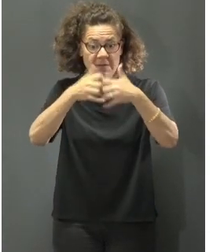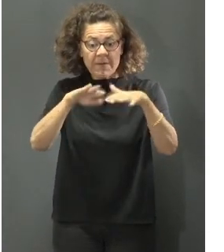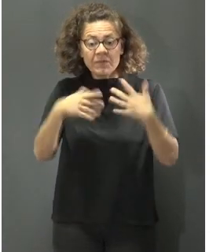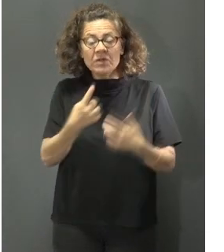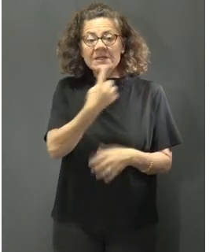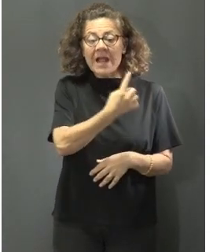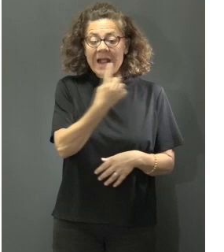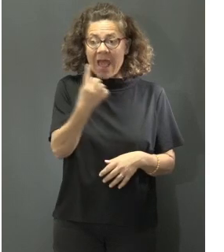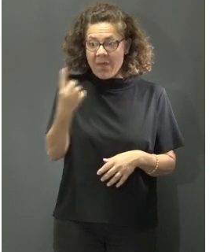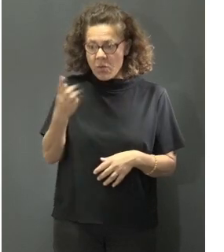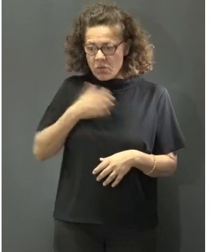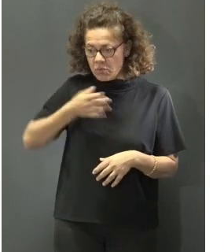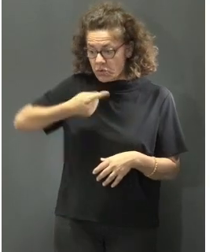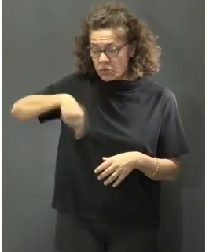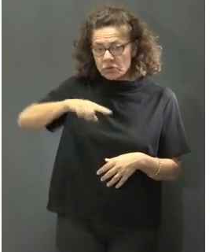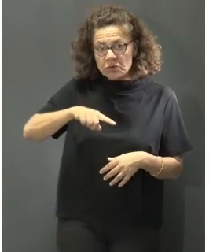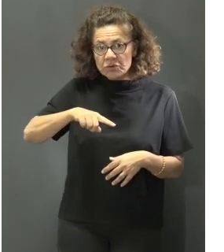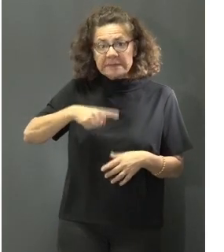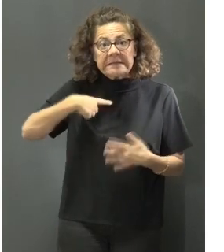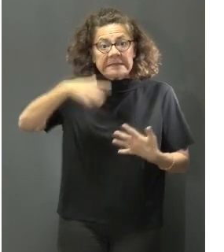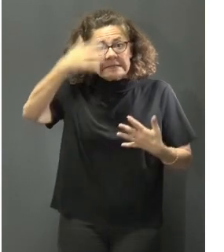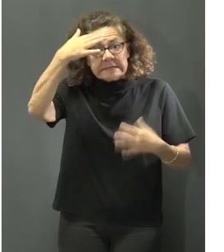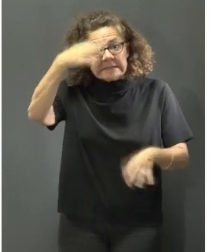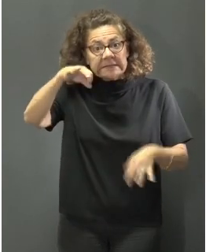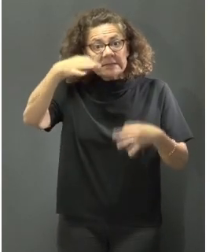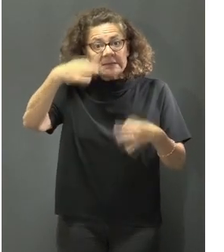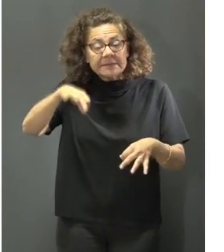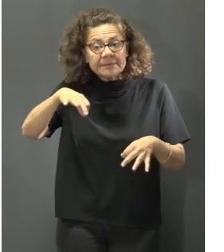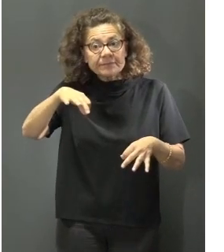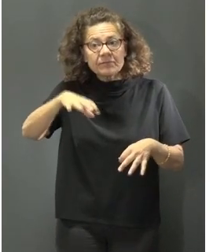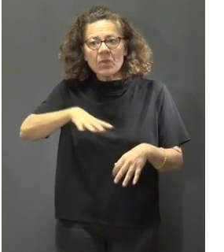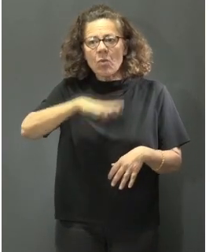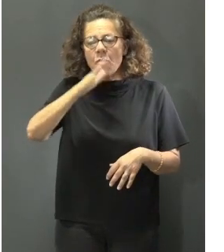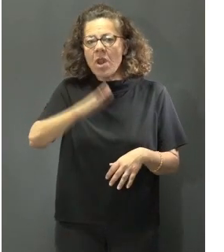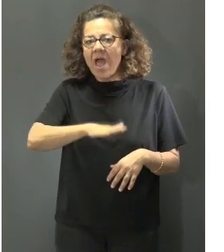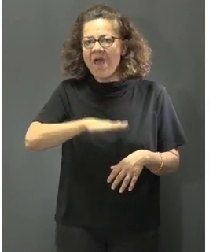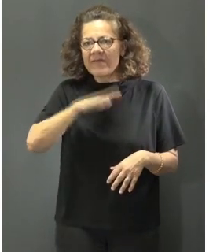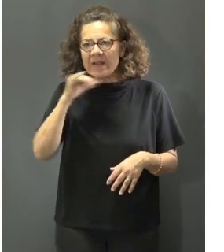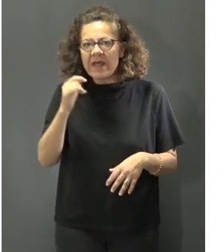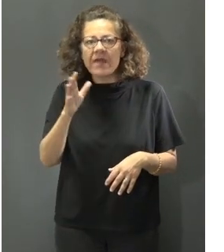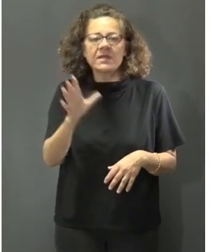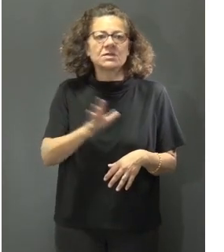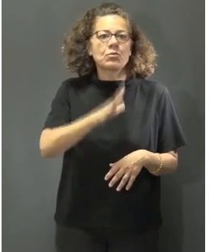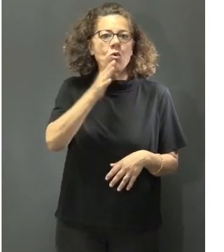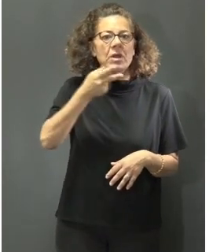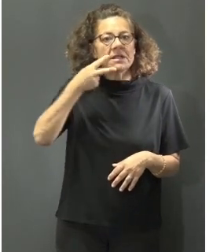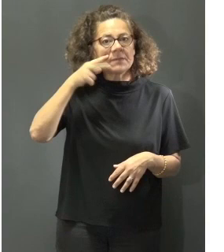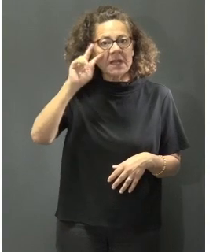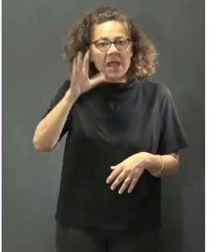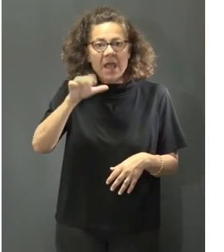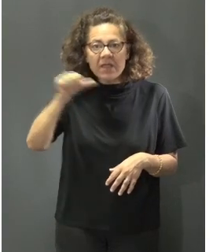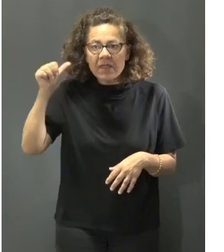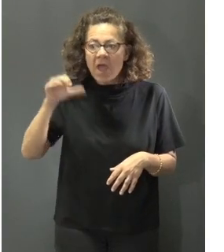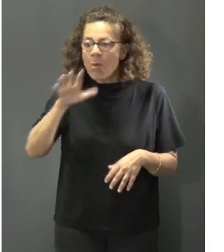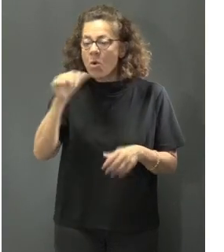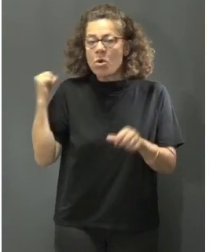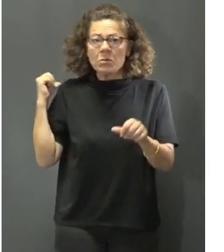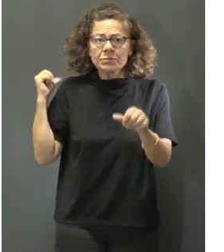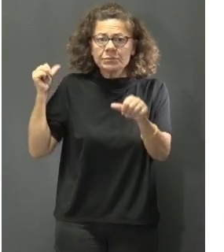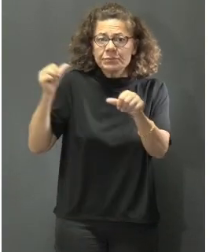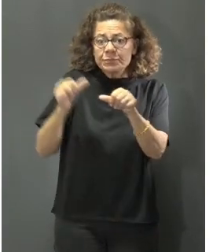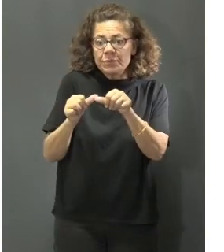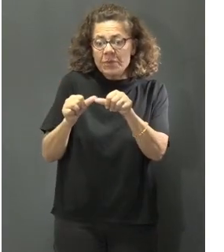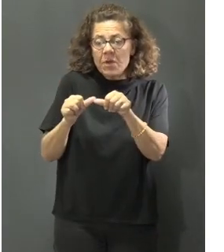cada uno de nosotros, sin darnos cuenta, por las habilidades que tenemos, por la experiencia, por nuestro bagaje, podemos